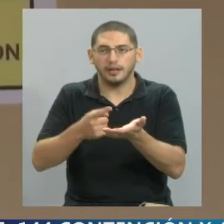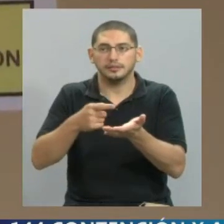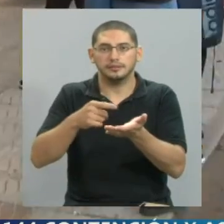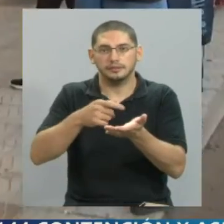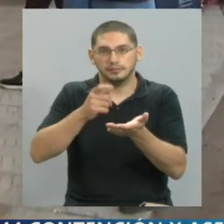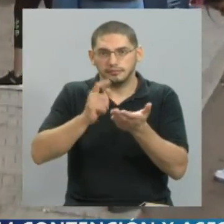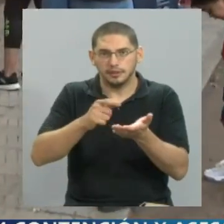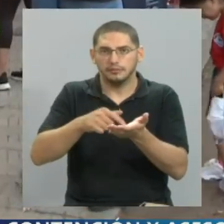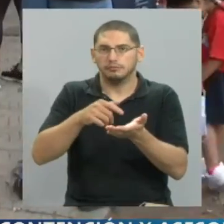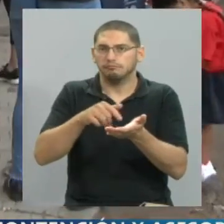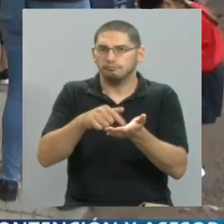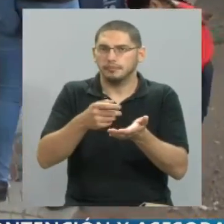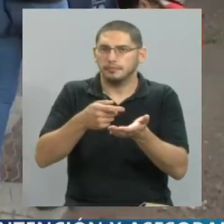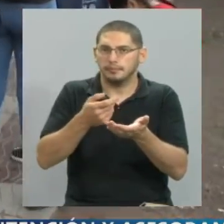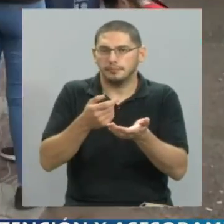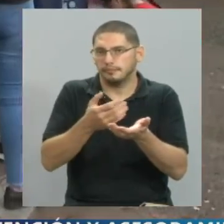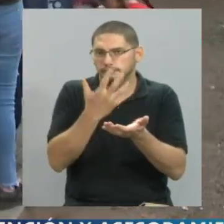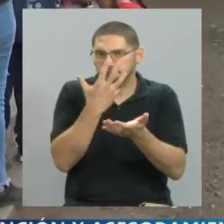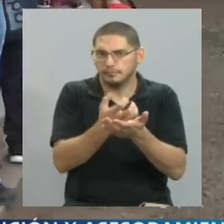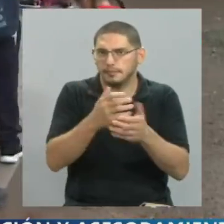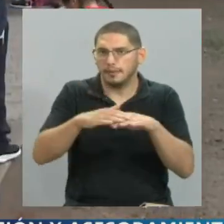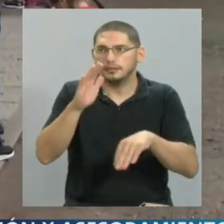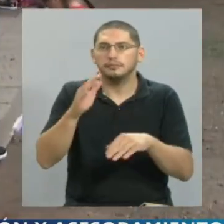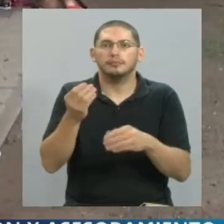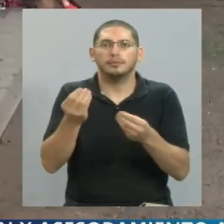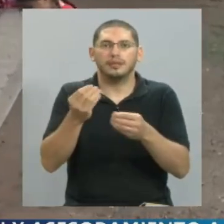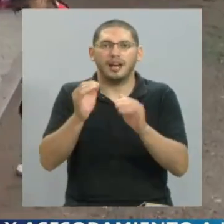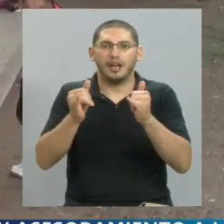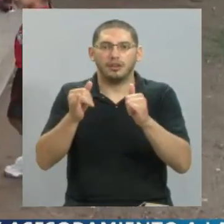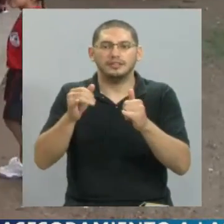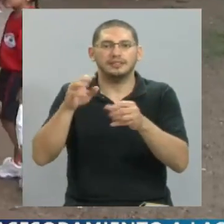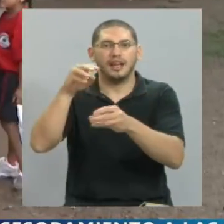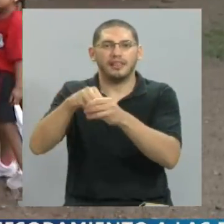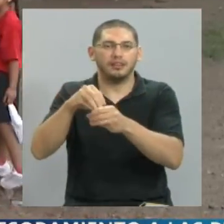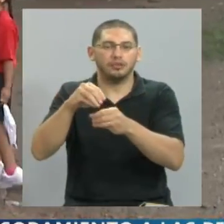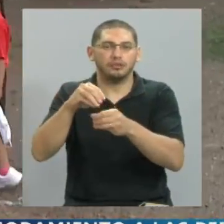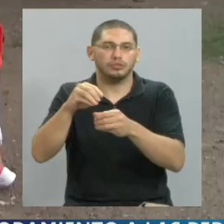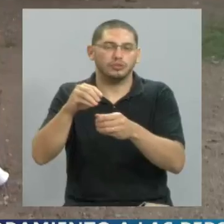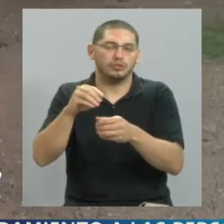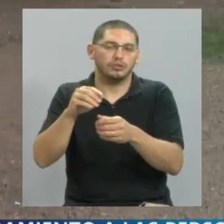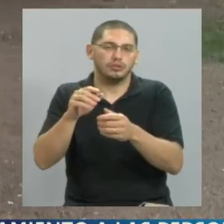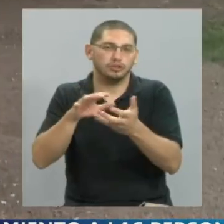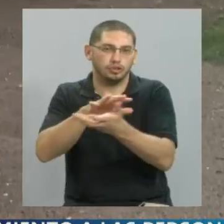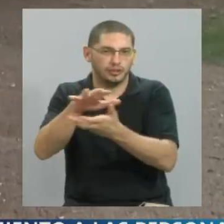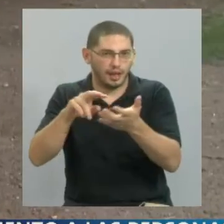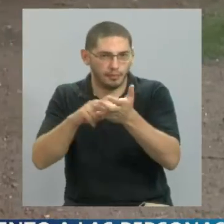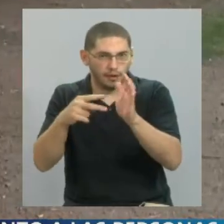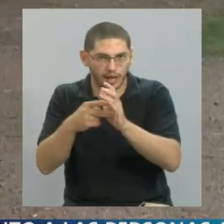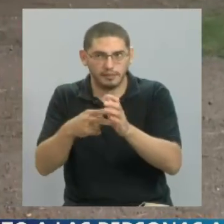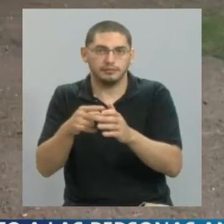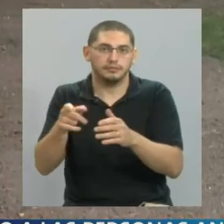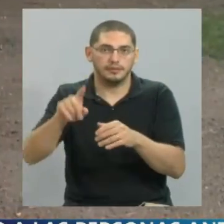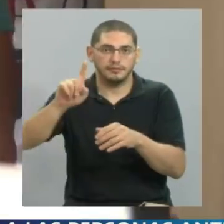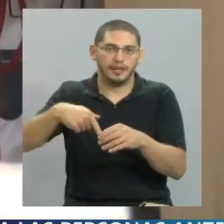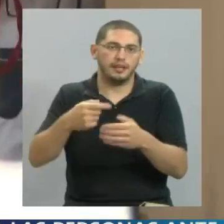todas estas que son las principales enfermedades de la adolescencia, que son problemas sociales. Son problemas sociales. Y la escuela es una de las